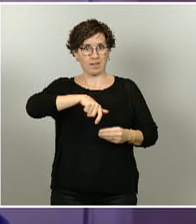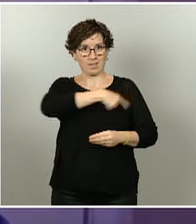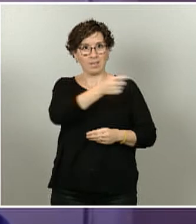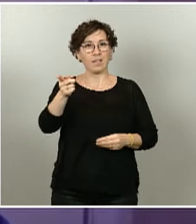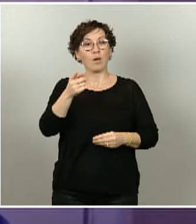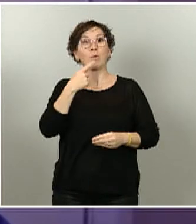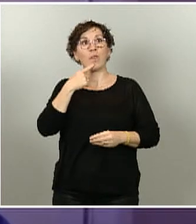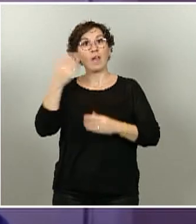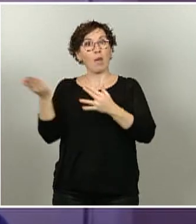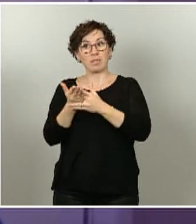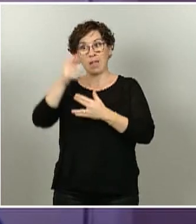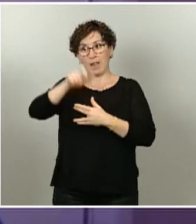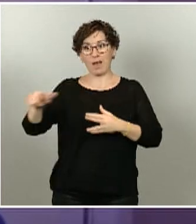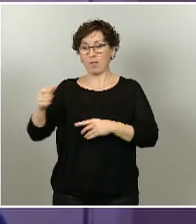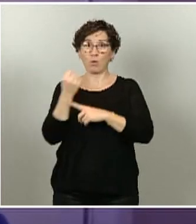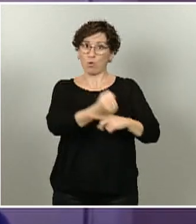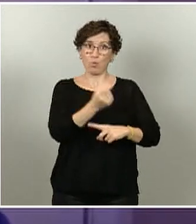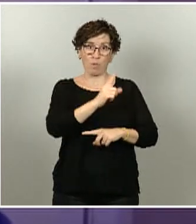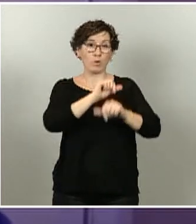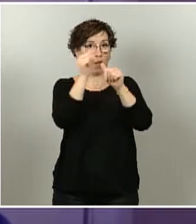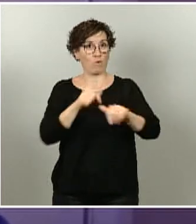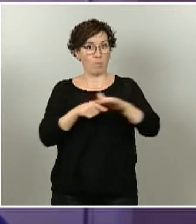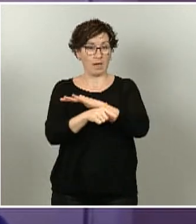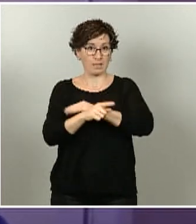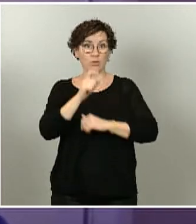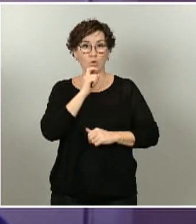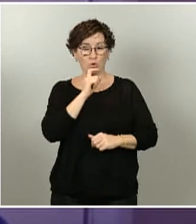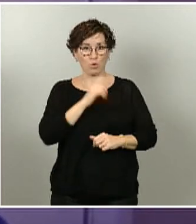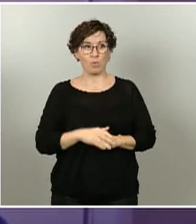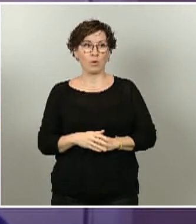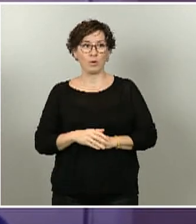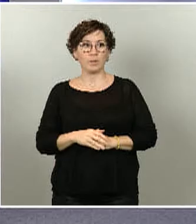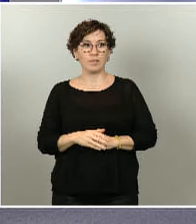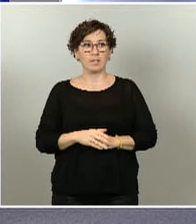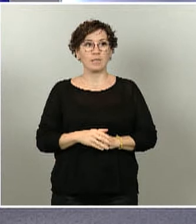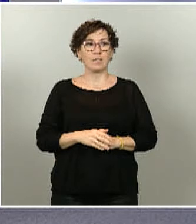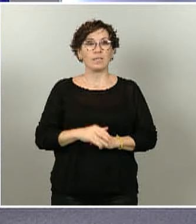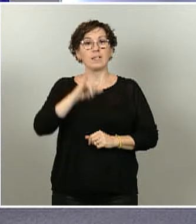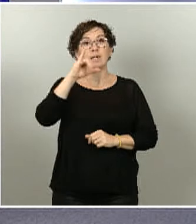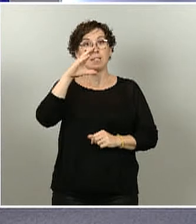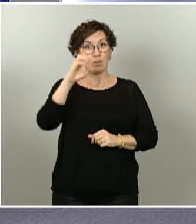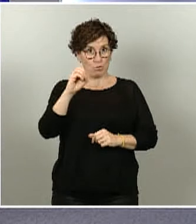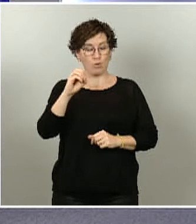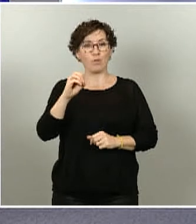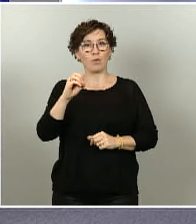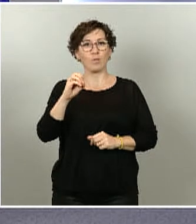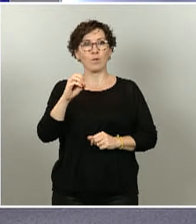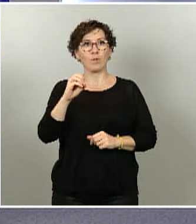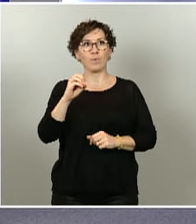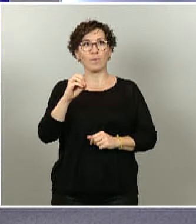la pandemia. Y luego también en cuanto a las líneas ICO, y por cerrar con usted, quería decirle que, bueno, prácticamente ya se ha puesto en juego